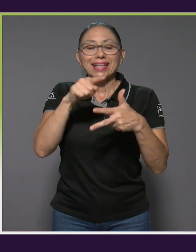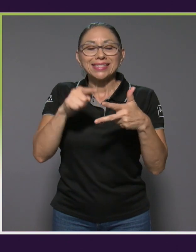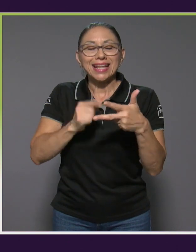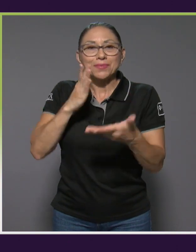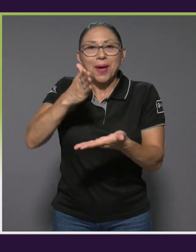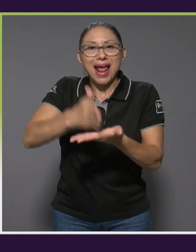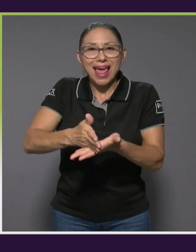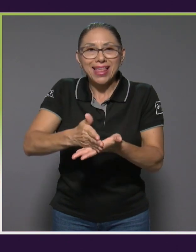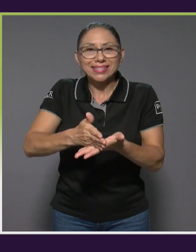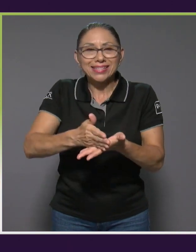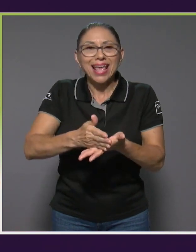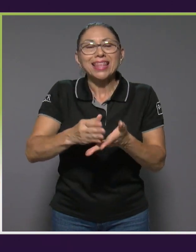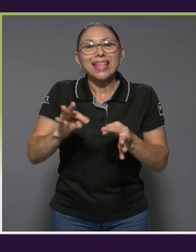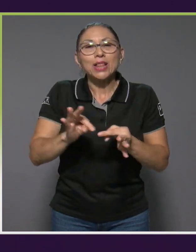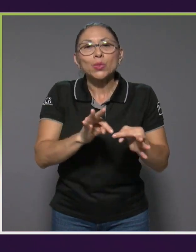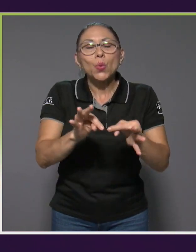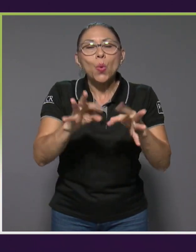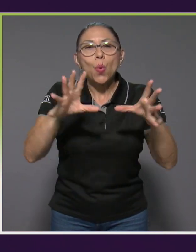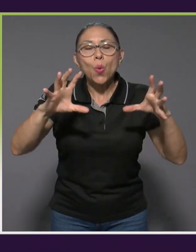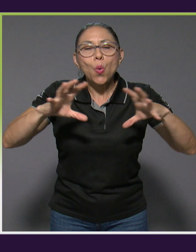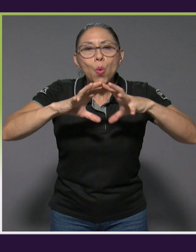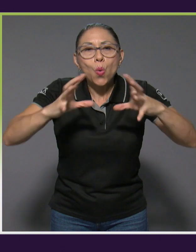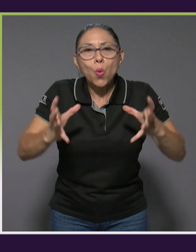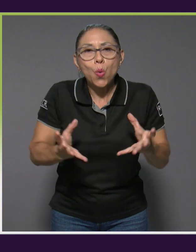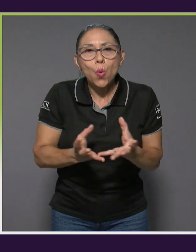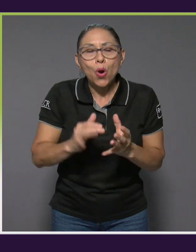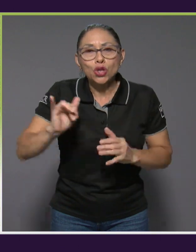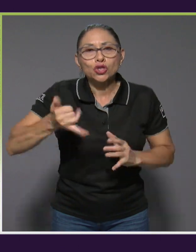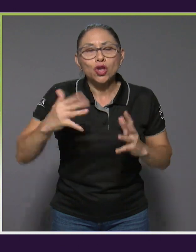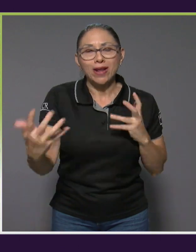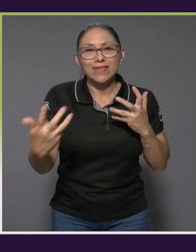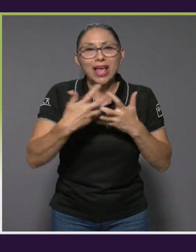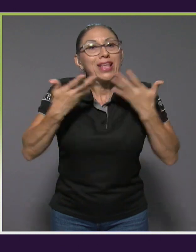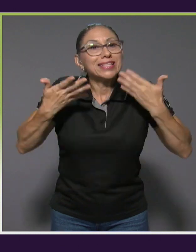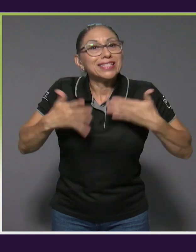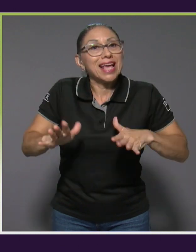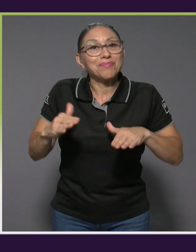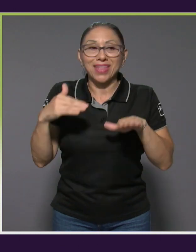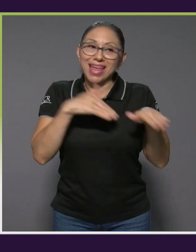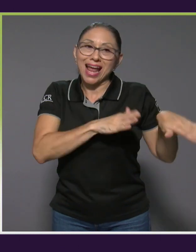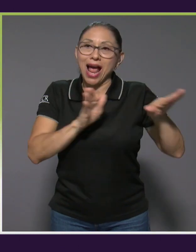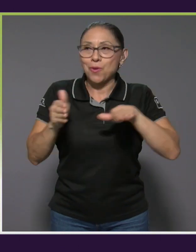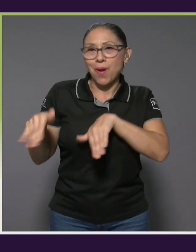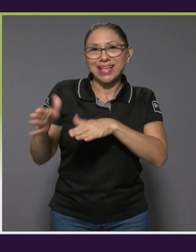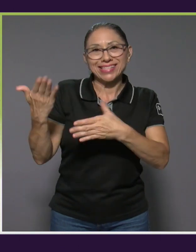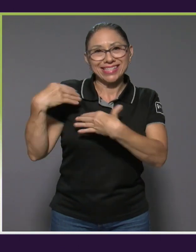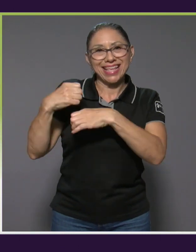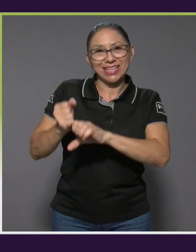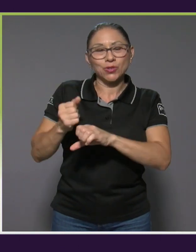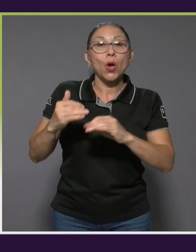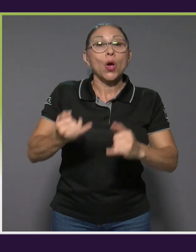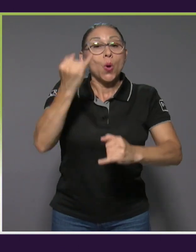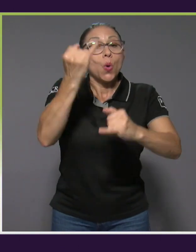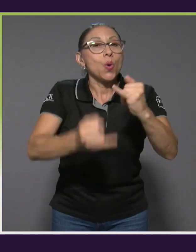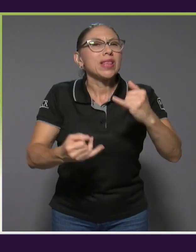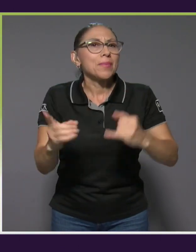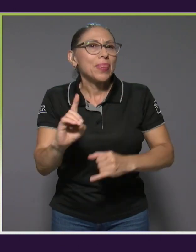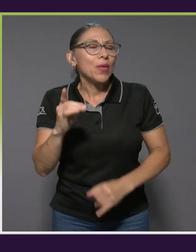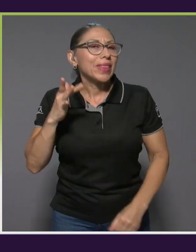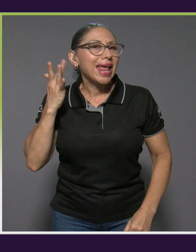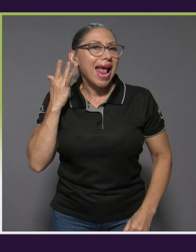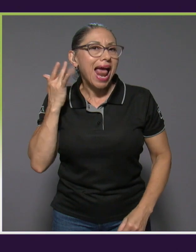Tour Mundial de Surf Adaptado, que ya tuvo este año evento en Hawái y tendrá su última fecha en California, Estados